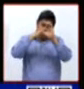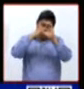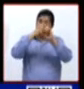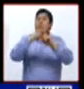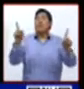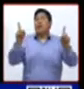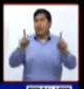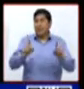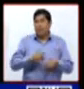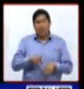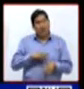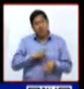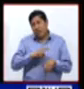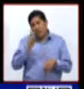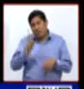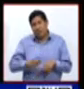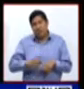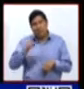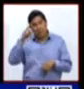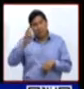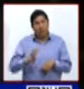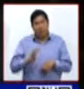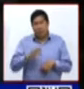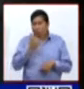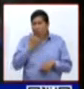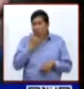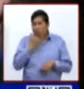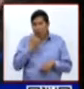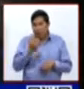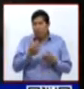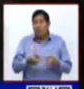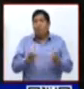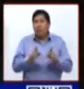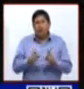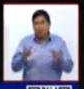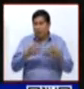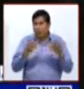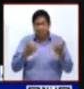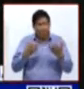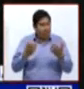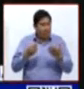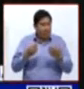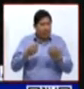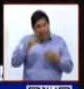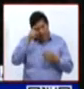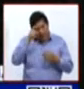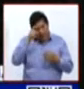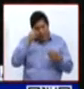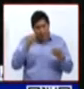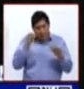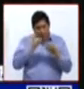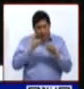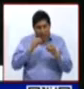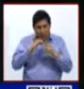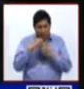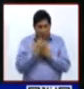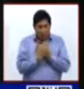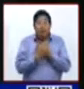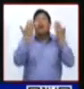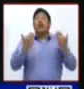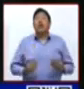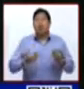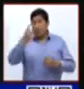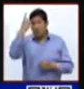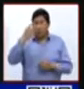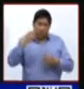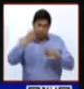diferente a lo que normalmente se ve en un cuarto creciente, ¿no? Que es cuando el sol ilumina una sola parte. En cambio, ahora estamos haciendo